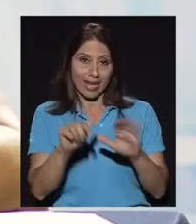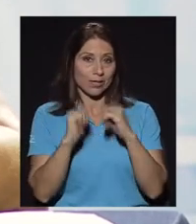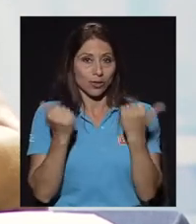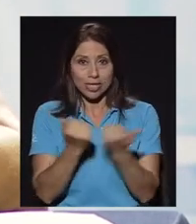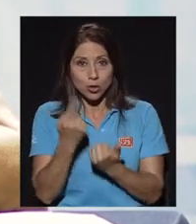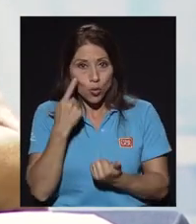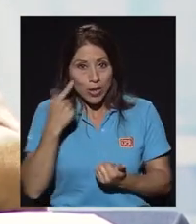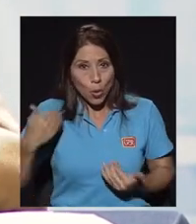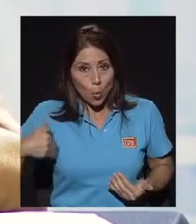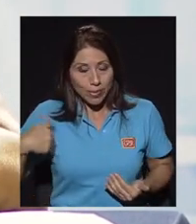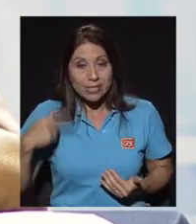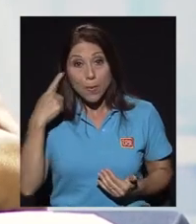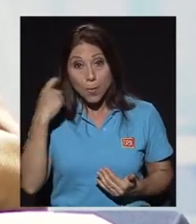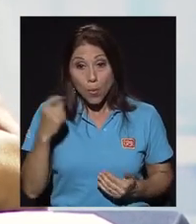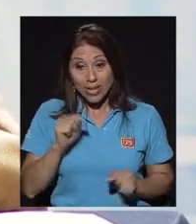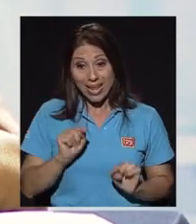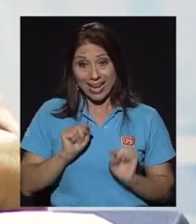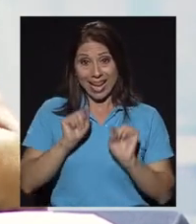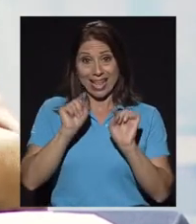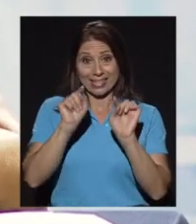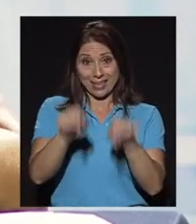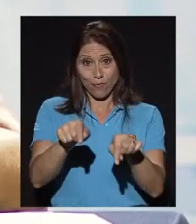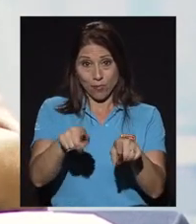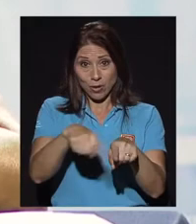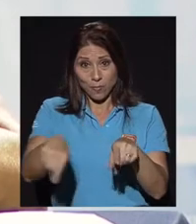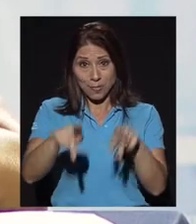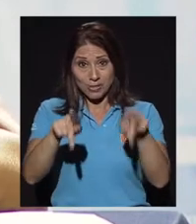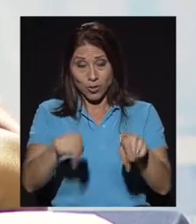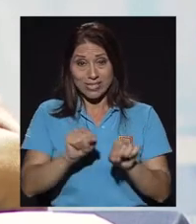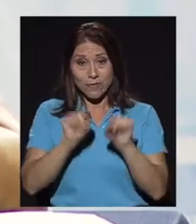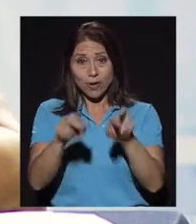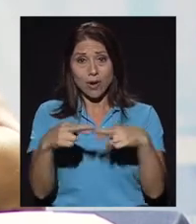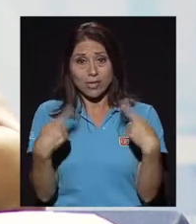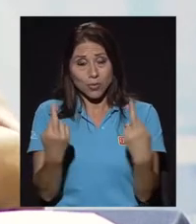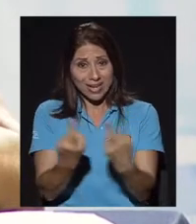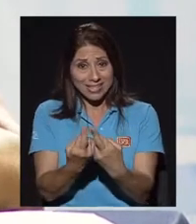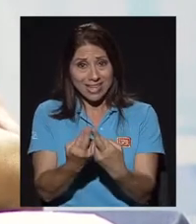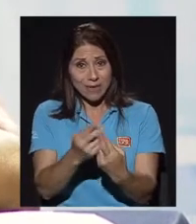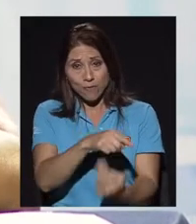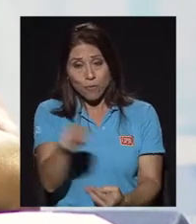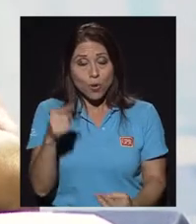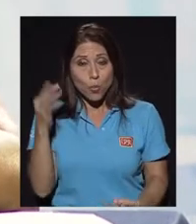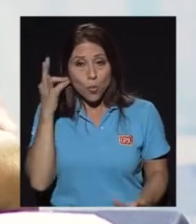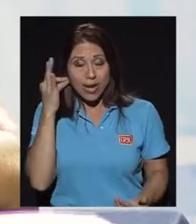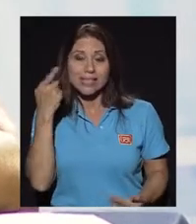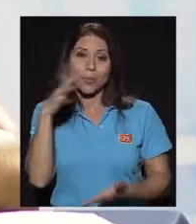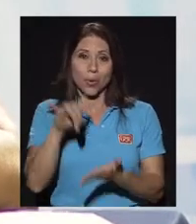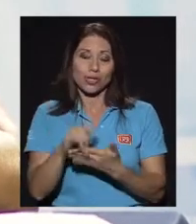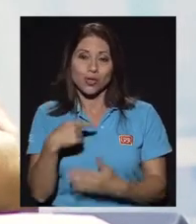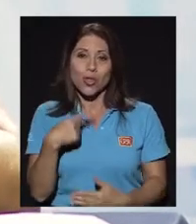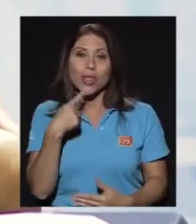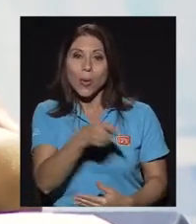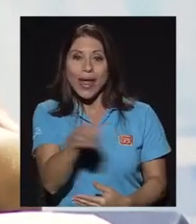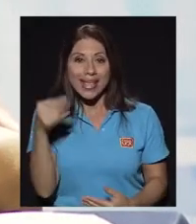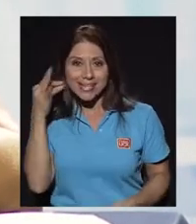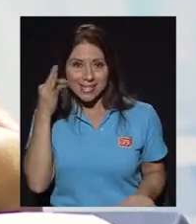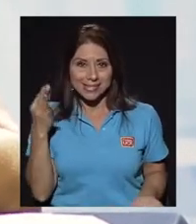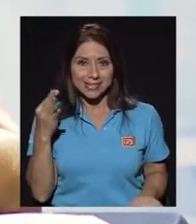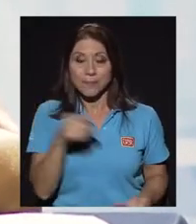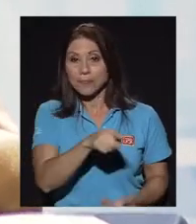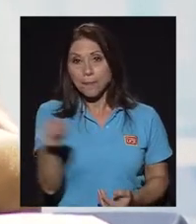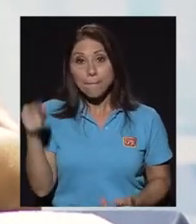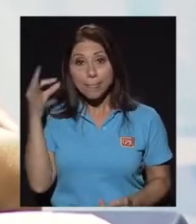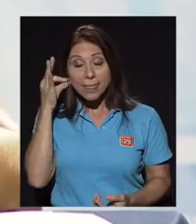porque las que llegaron a reunirse en la asociación eran mujeres, y entonces digo ellas, ¿verdad? Ellas sí